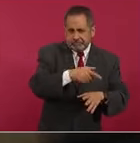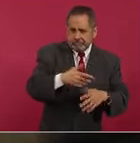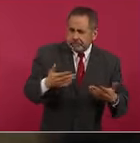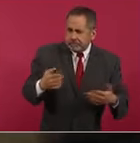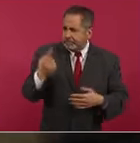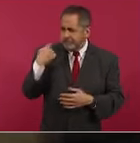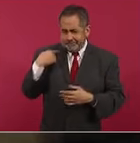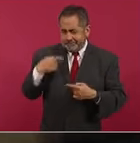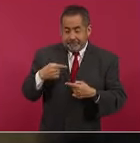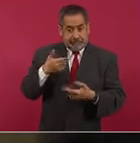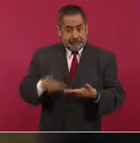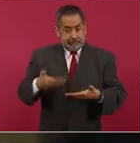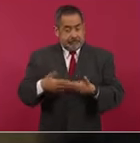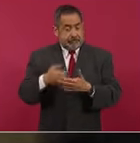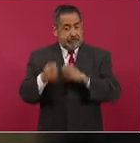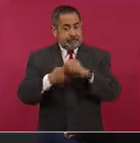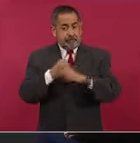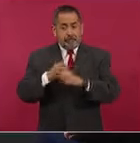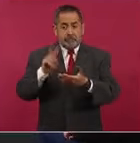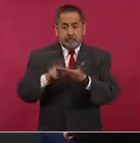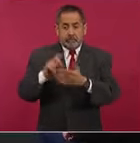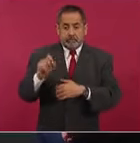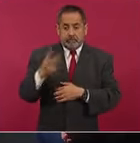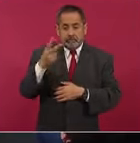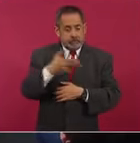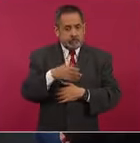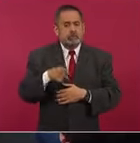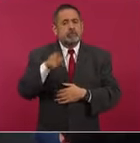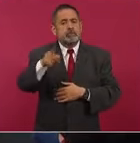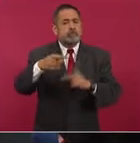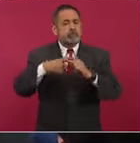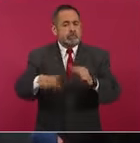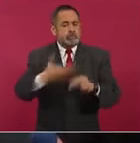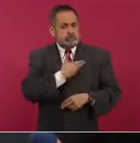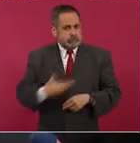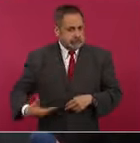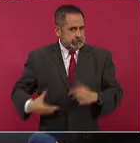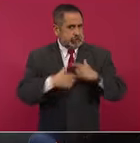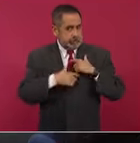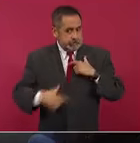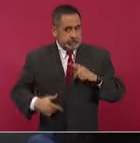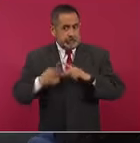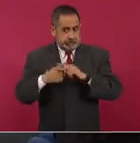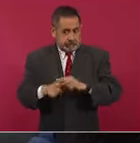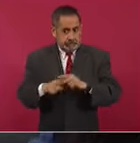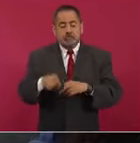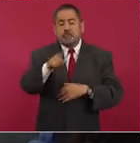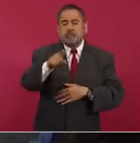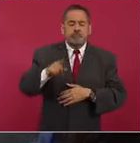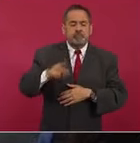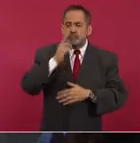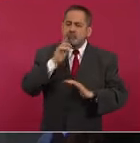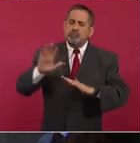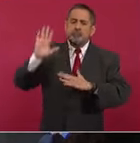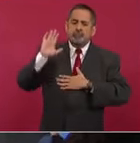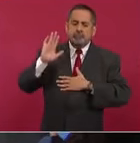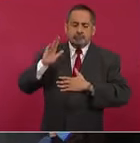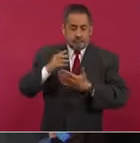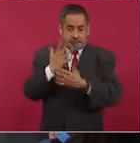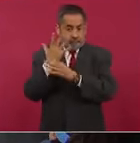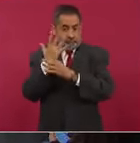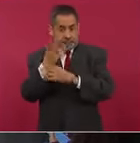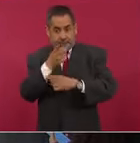2022 se ha puesto de relieve. Cuando usted llegó a la presidencia, prometió poner fin, y lo cito,